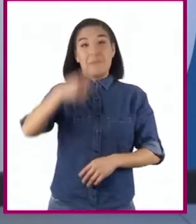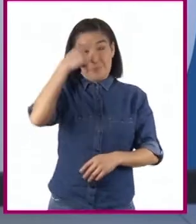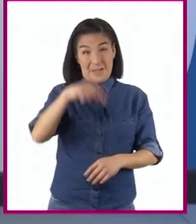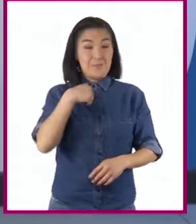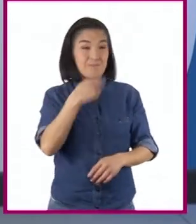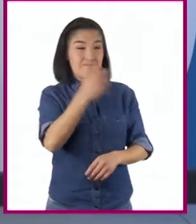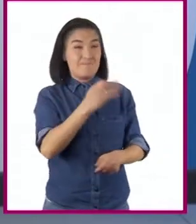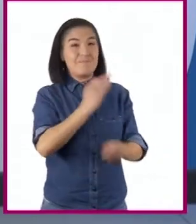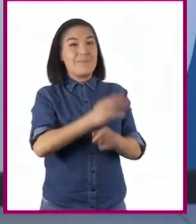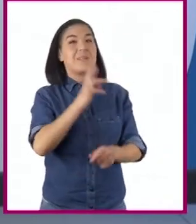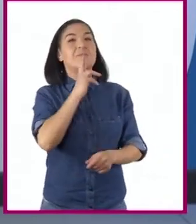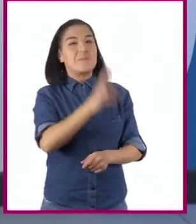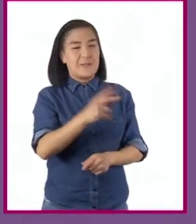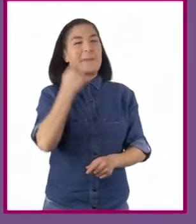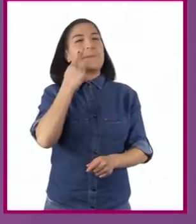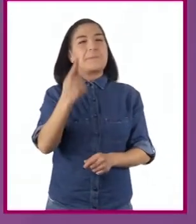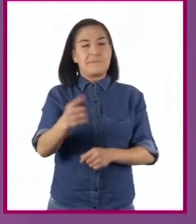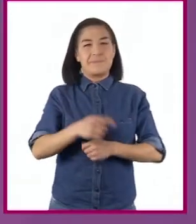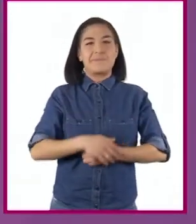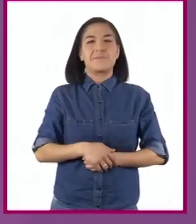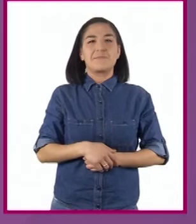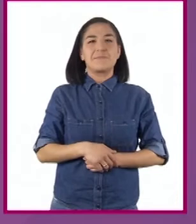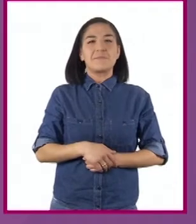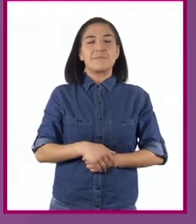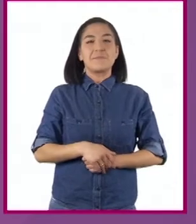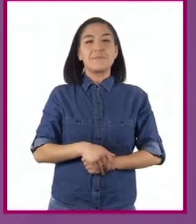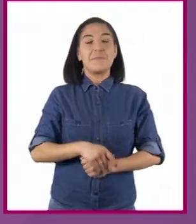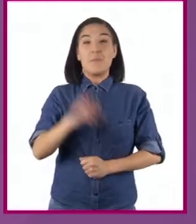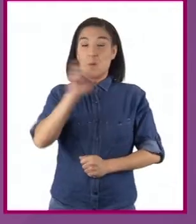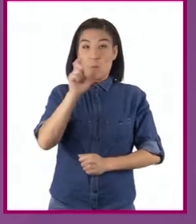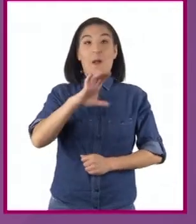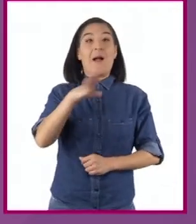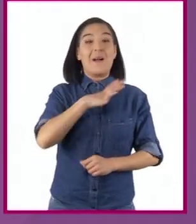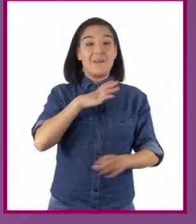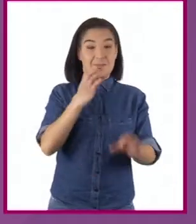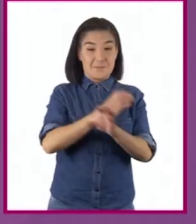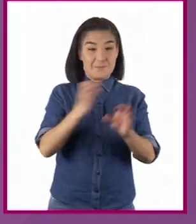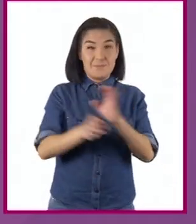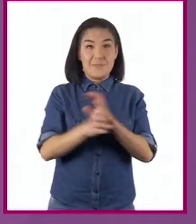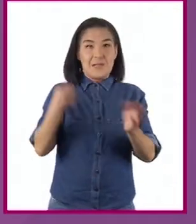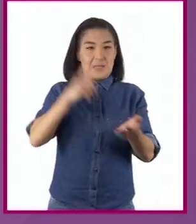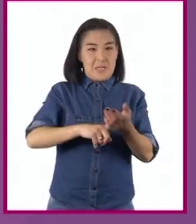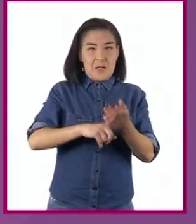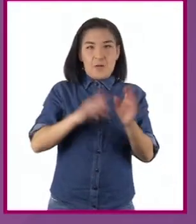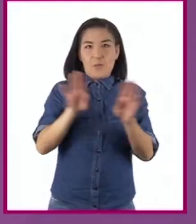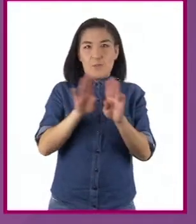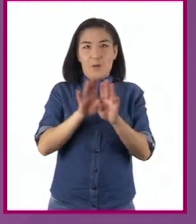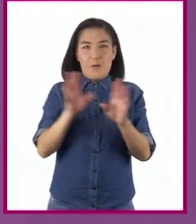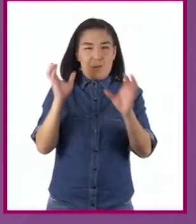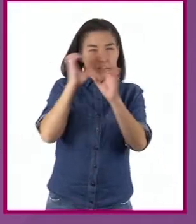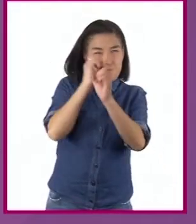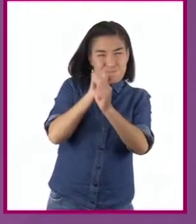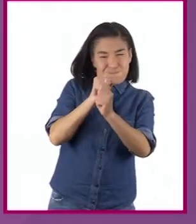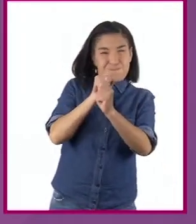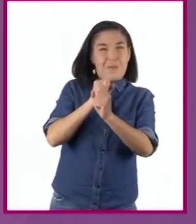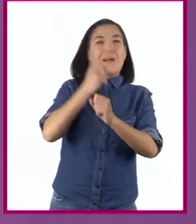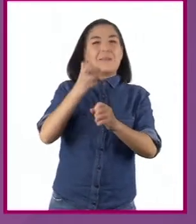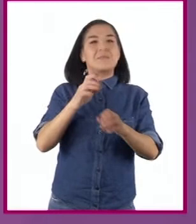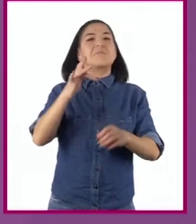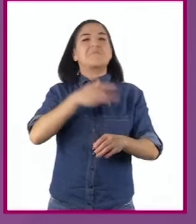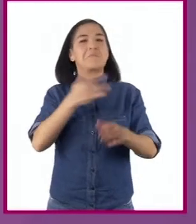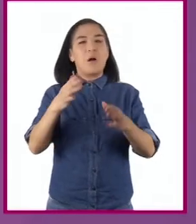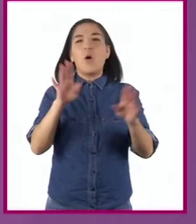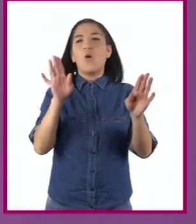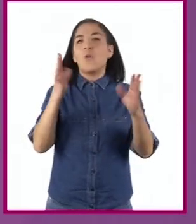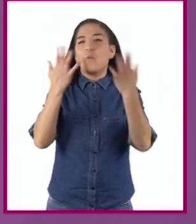tu pregunta, veamos lo siguiente. Si un objeto estuviera aislado de todo en el universo, no interactuaría con nada, por lo